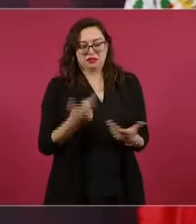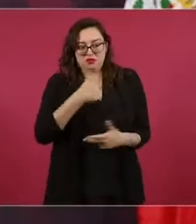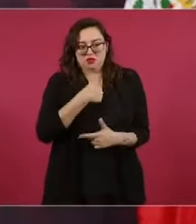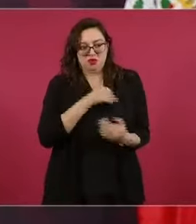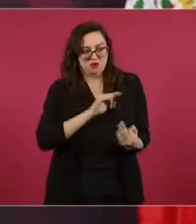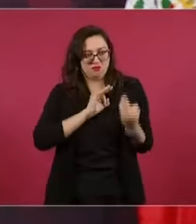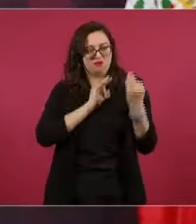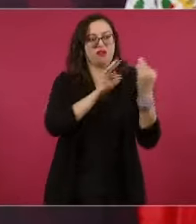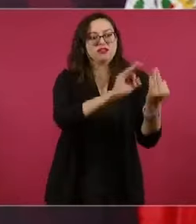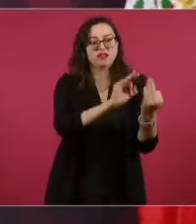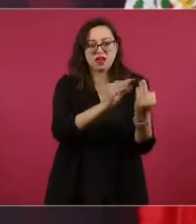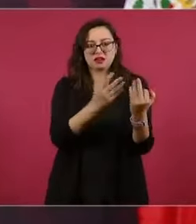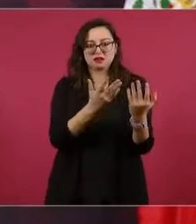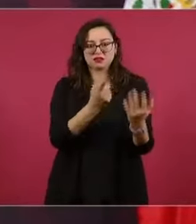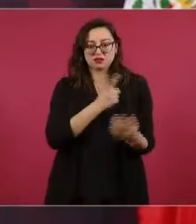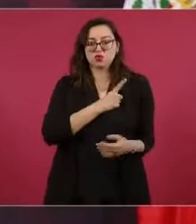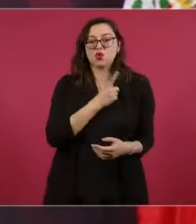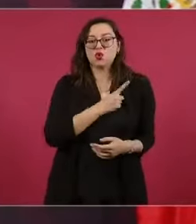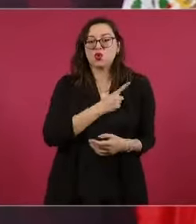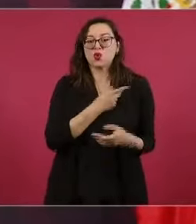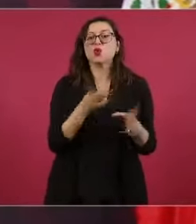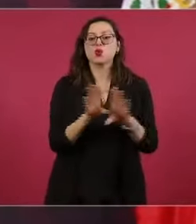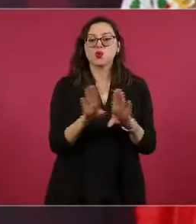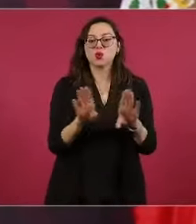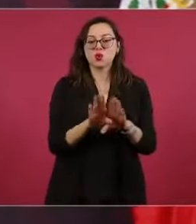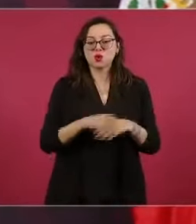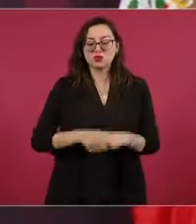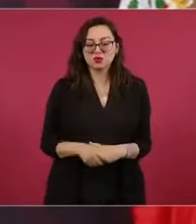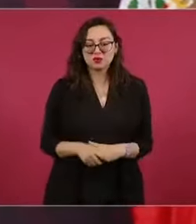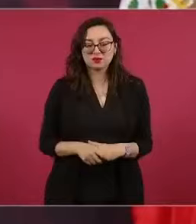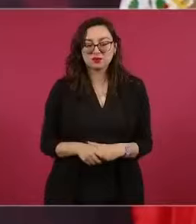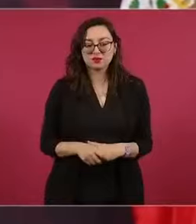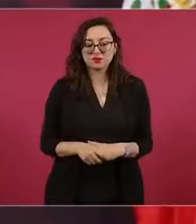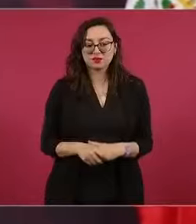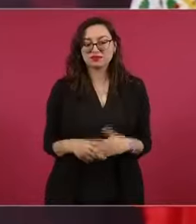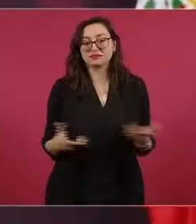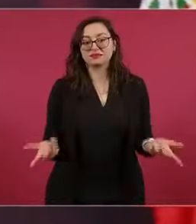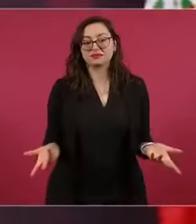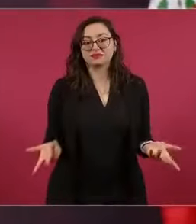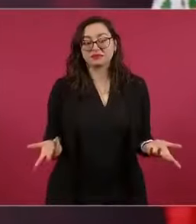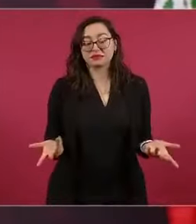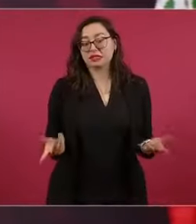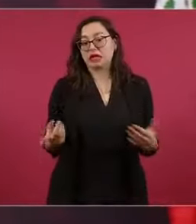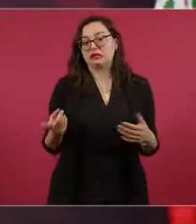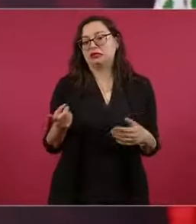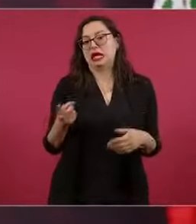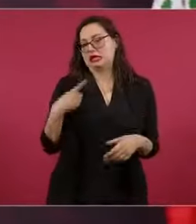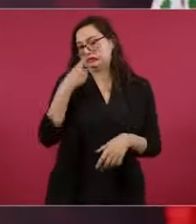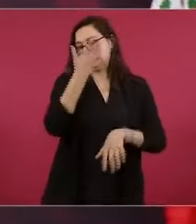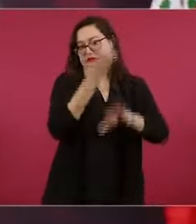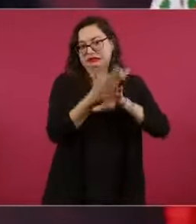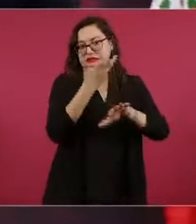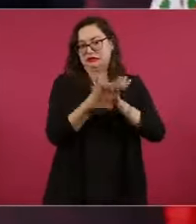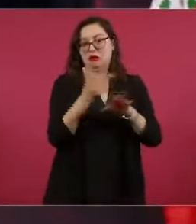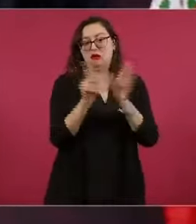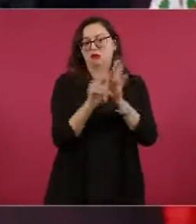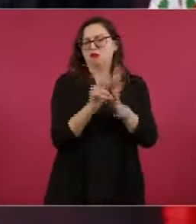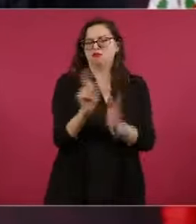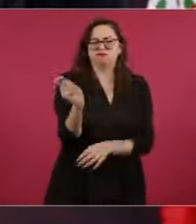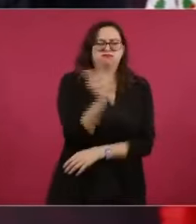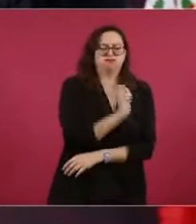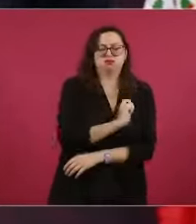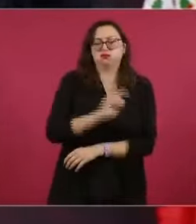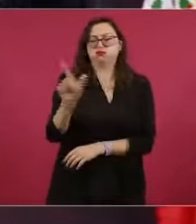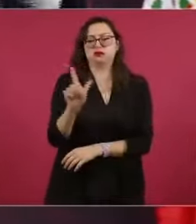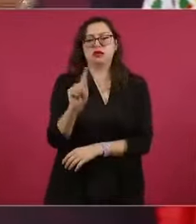Imagínense, primero el Financial Times, digo el New York Times, famosísimo, ¿no?